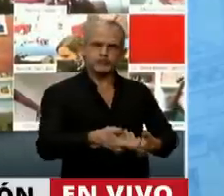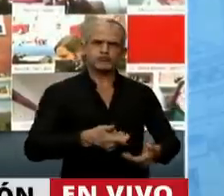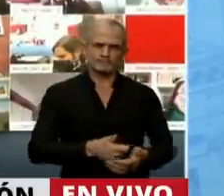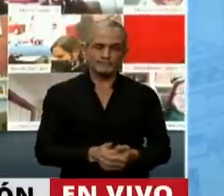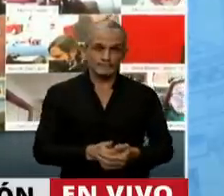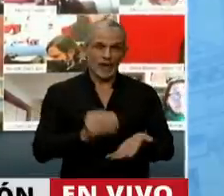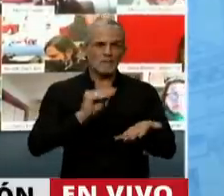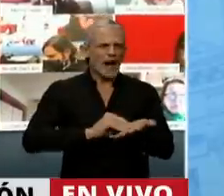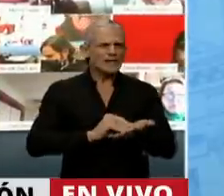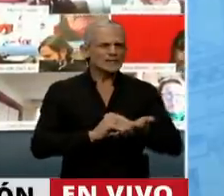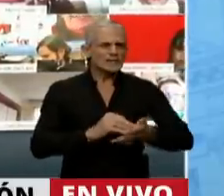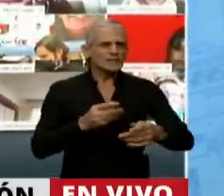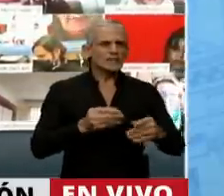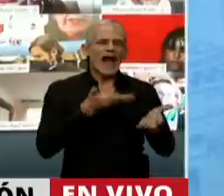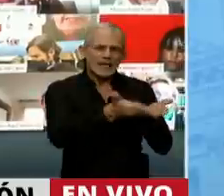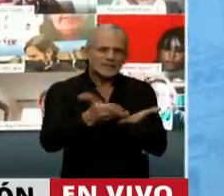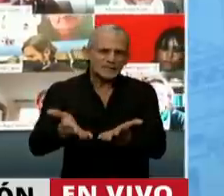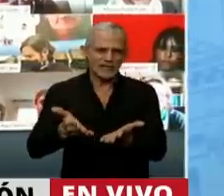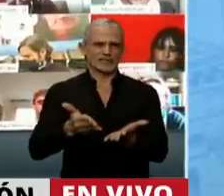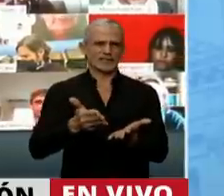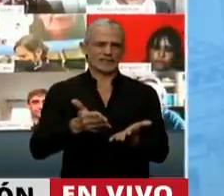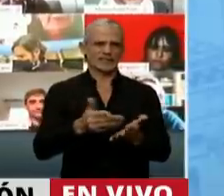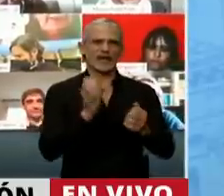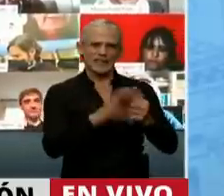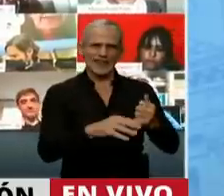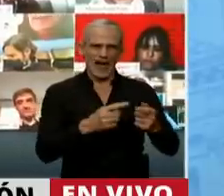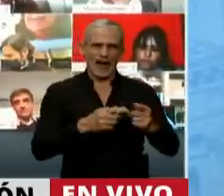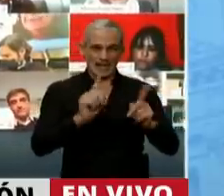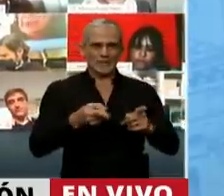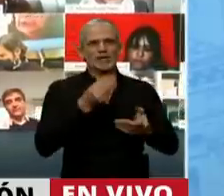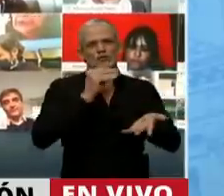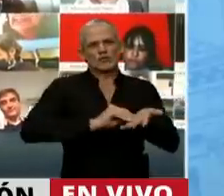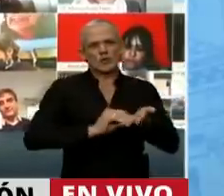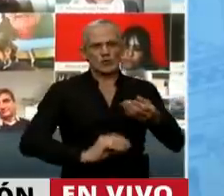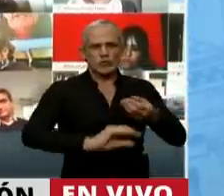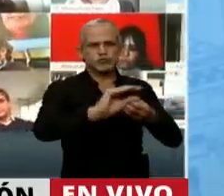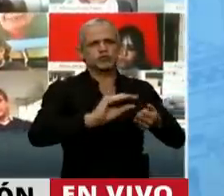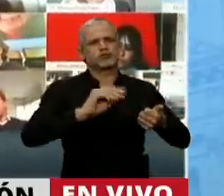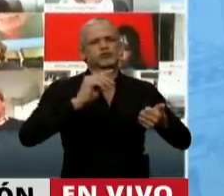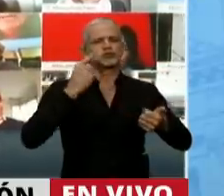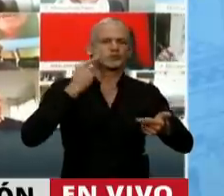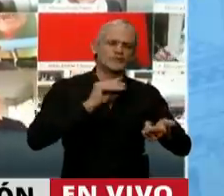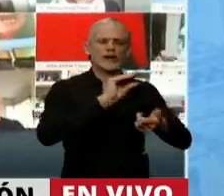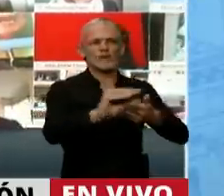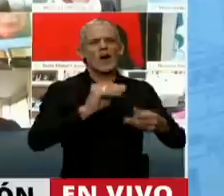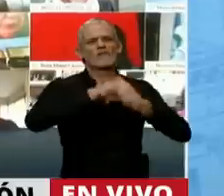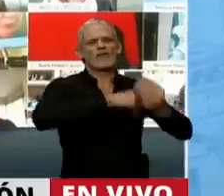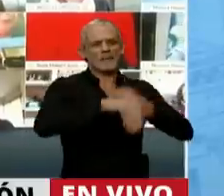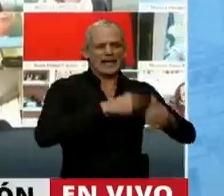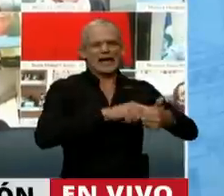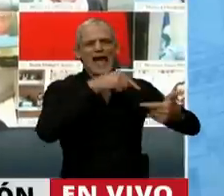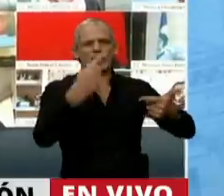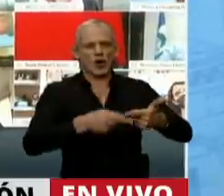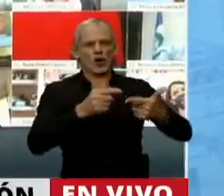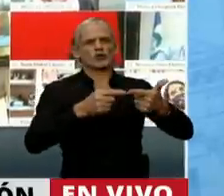Si encima contamos las asistencias que llegan, indirectas, pero llegan a su provincia en cuanto a IFE, ATP y el resto de